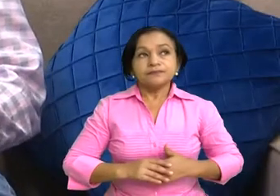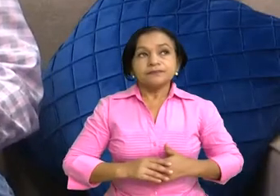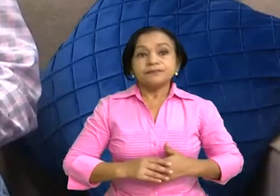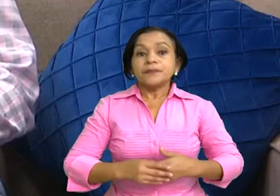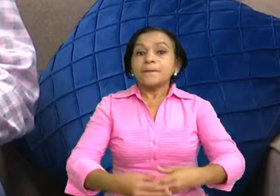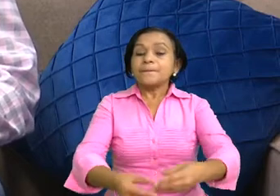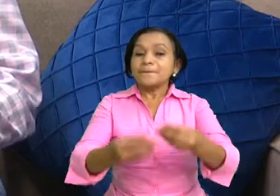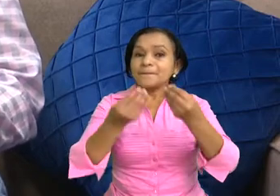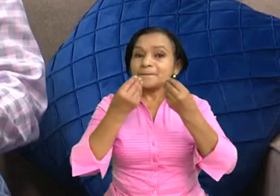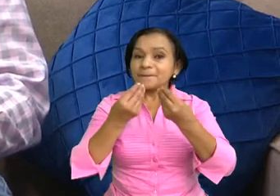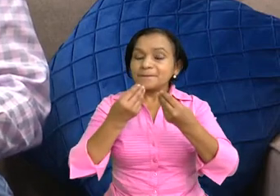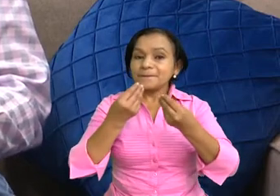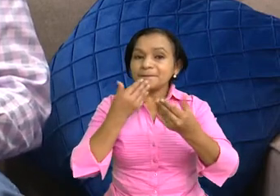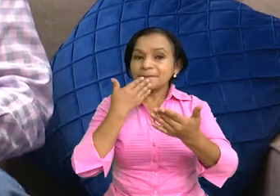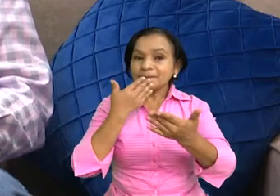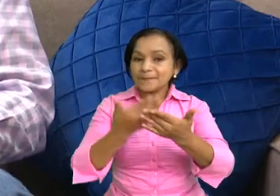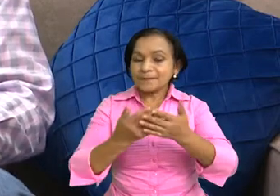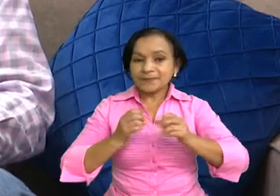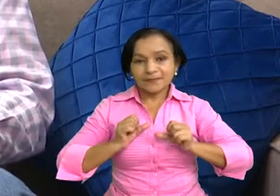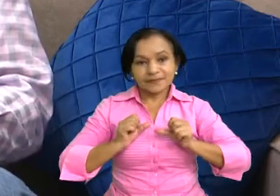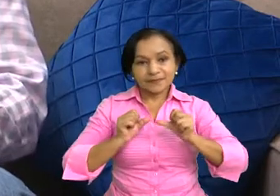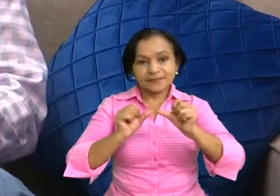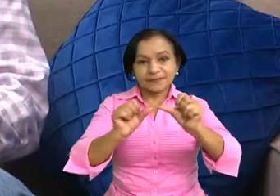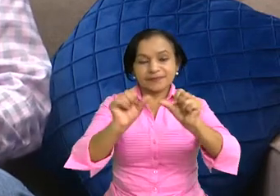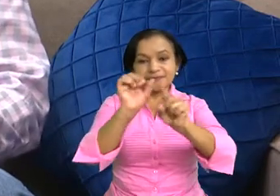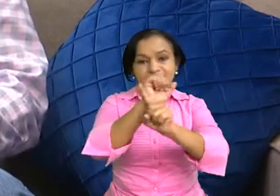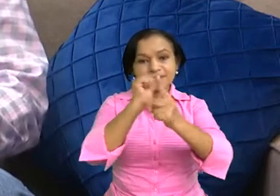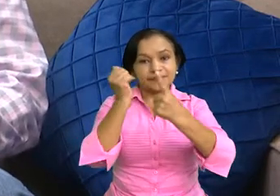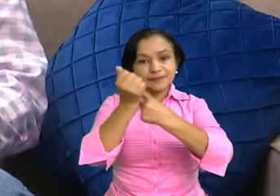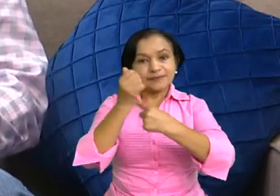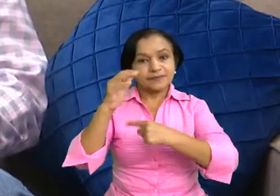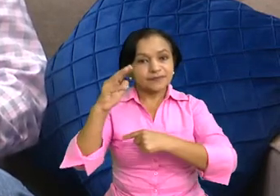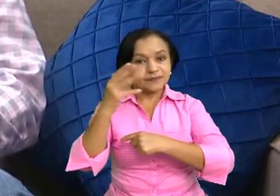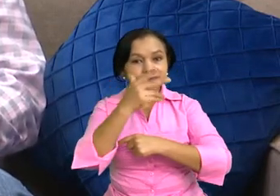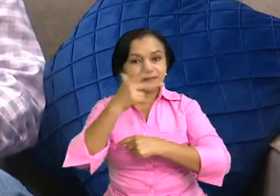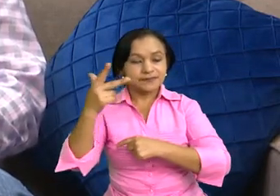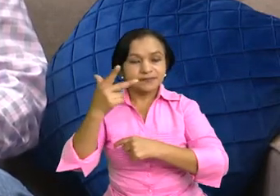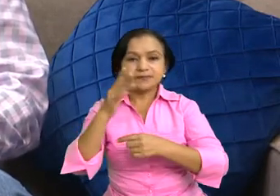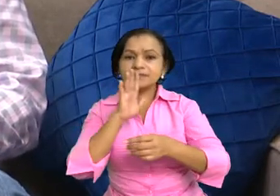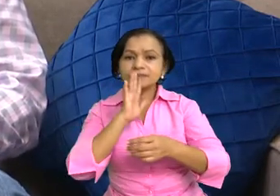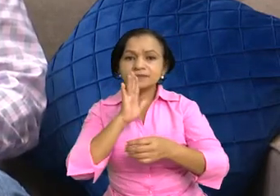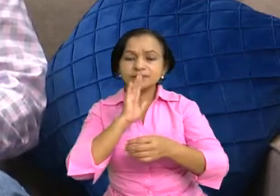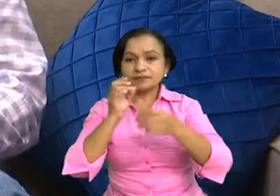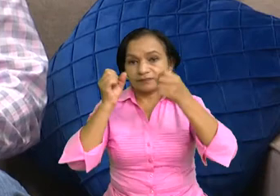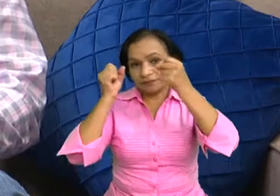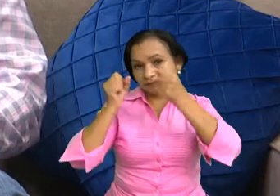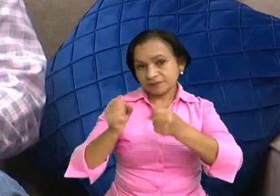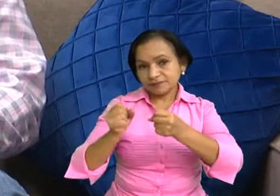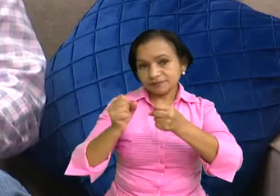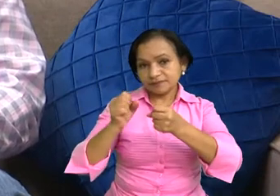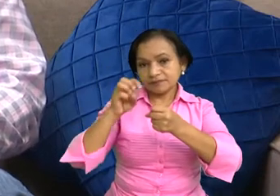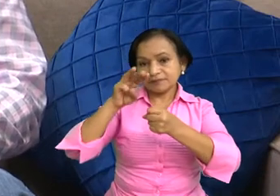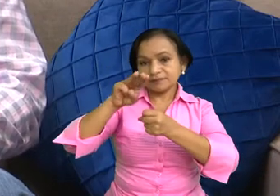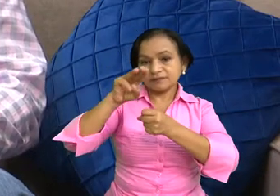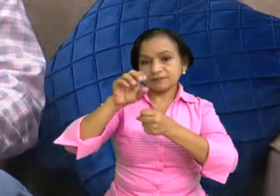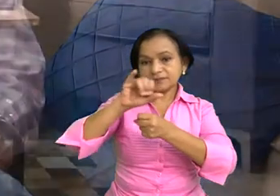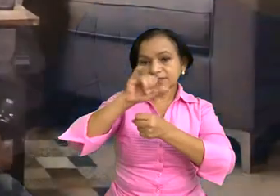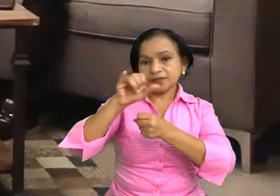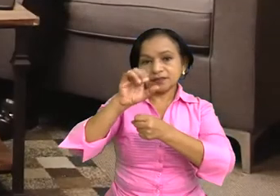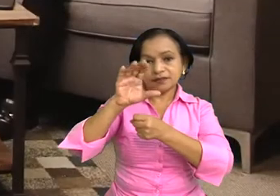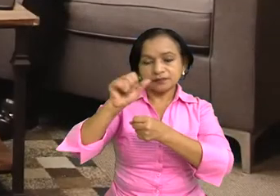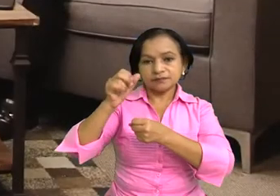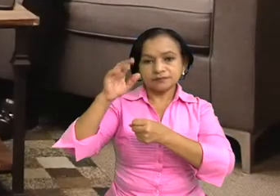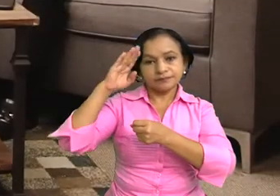Sí, muchísimas gracias por continuar en sintonía del canal parlamentario. Continuamos nuestra conversación pues con el compañero Óscar Mojica, general en